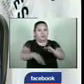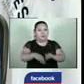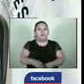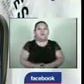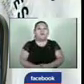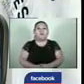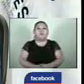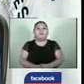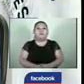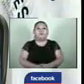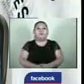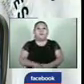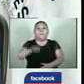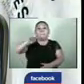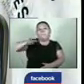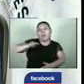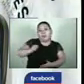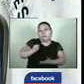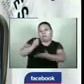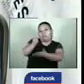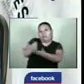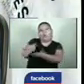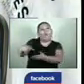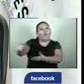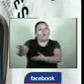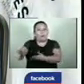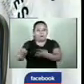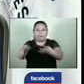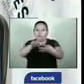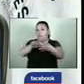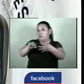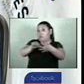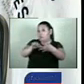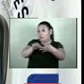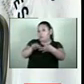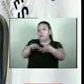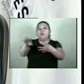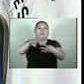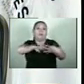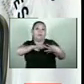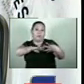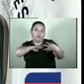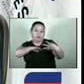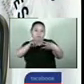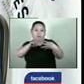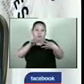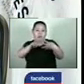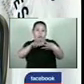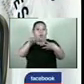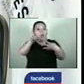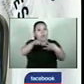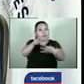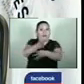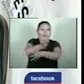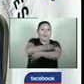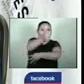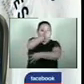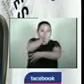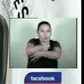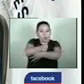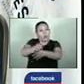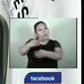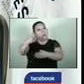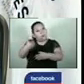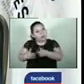El primer subsidio lo van a estar recibiendo en los primeros 15 días del mes de septiembre, el correspondiente al mes de agosto y en lo